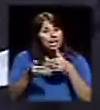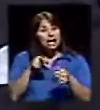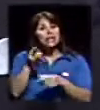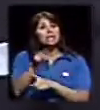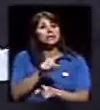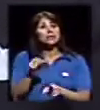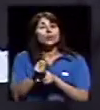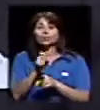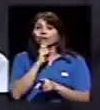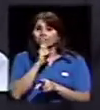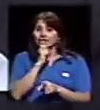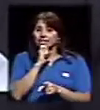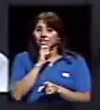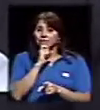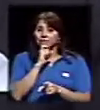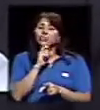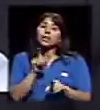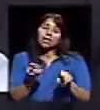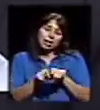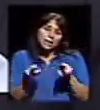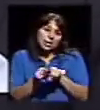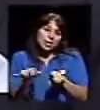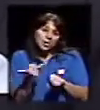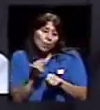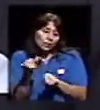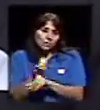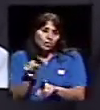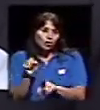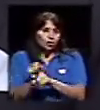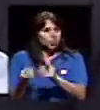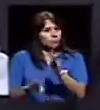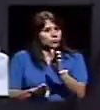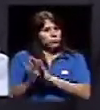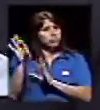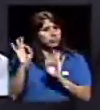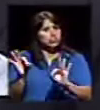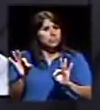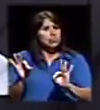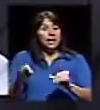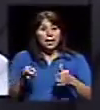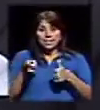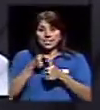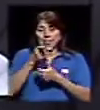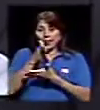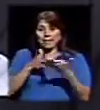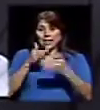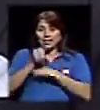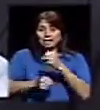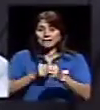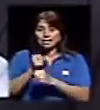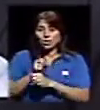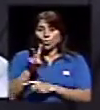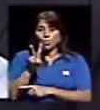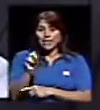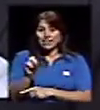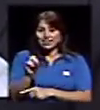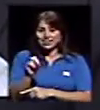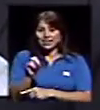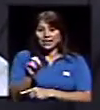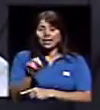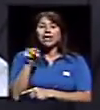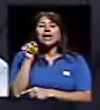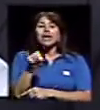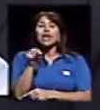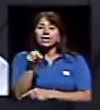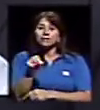difíciles, así como atravesó por momentos gloriosos, ¿verdad? La primera mitad del siglo XX, desde final del siglo XIX, fue